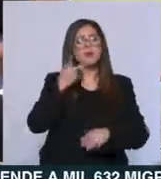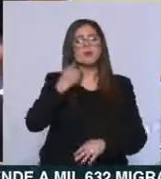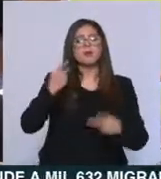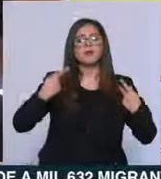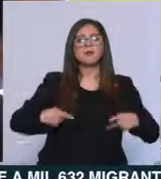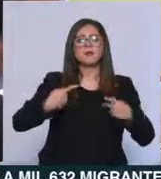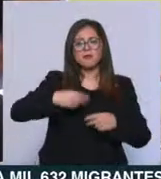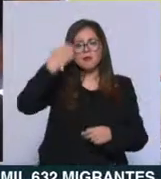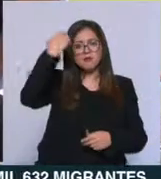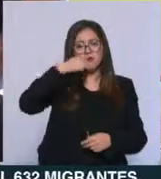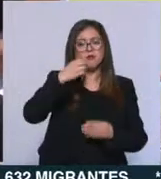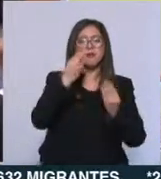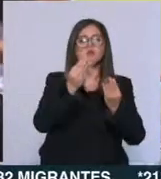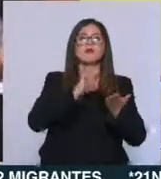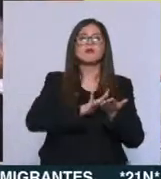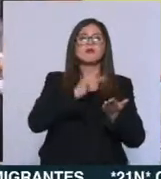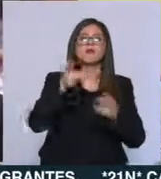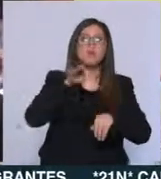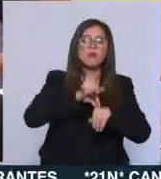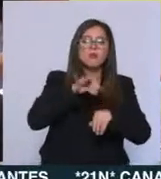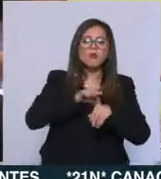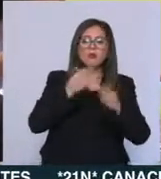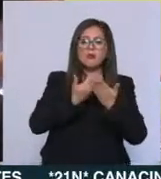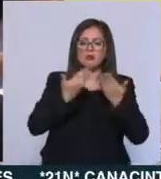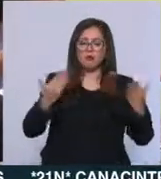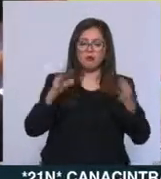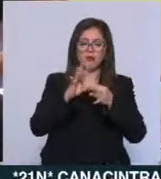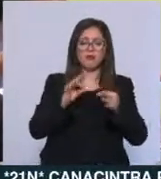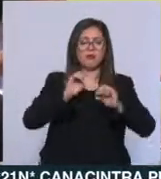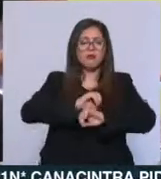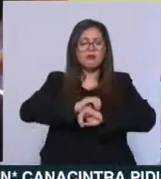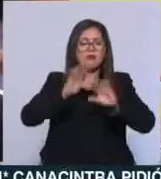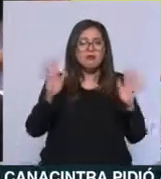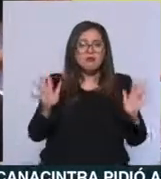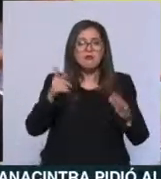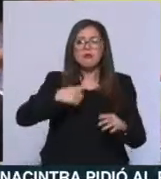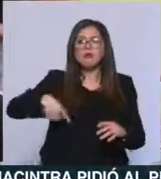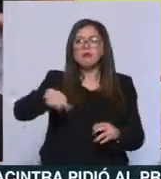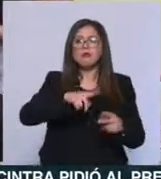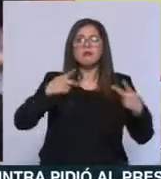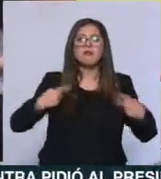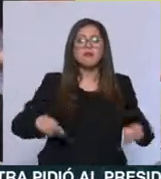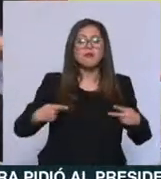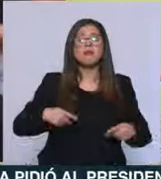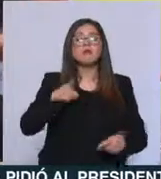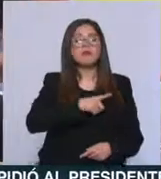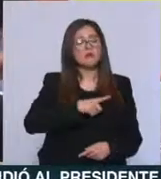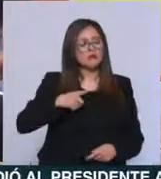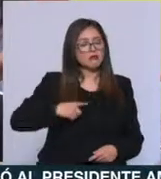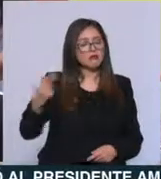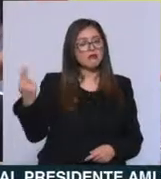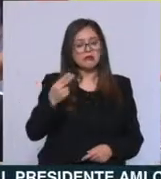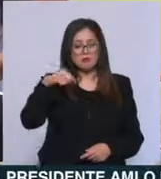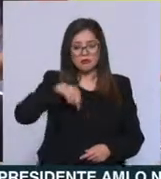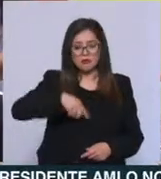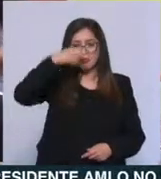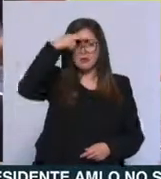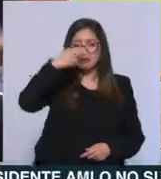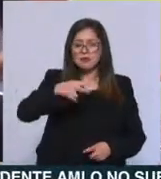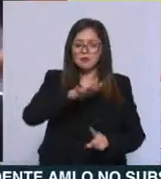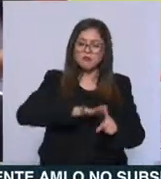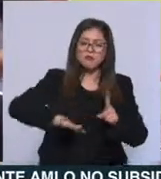es. Muchísimas gracias, doctora, y por ampliarnos un poco más el panorama y aclararle a toda la gente que es necesario que en nuestro país y en nuestra